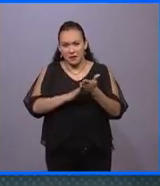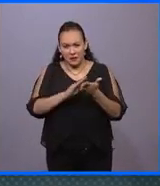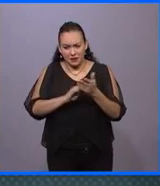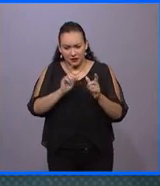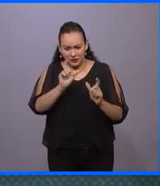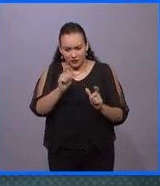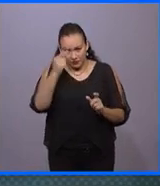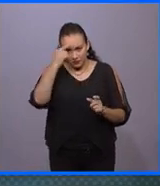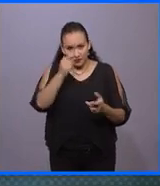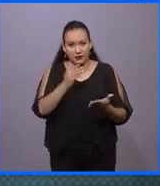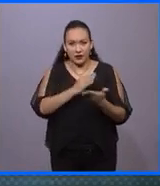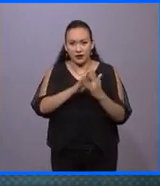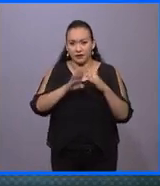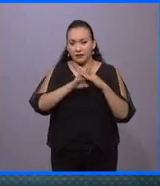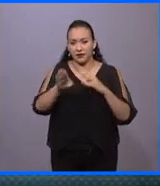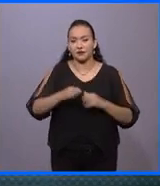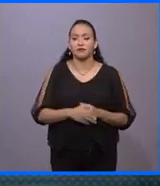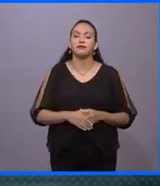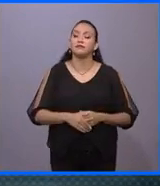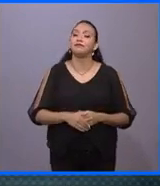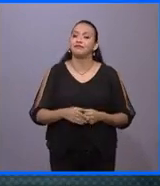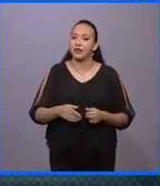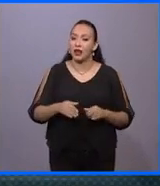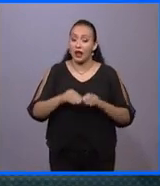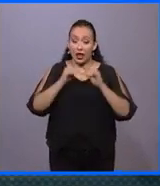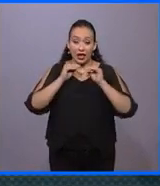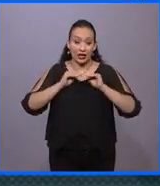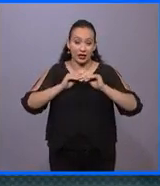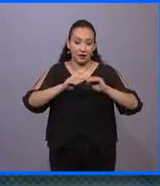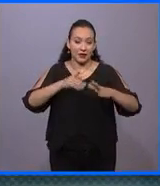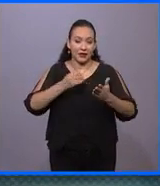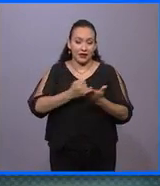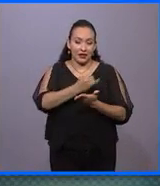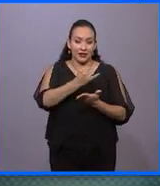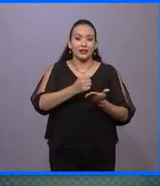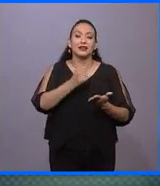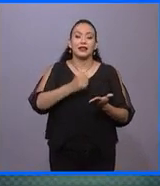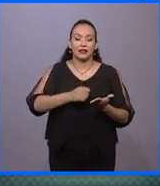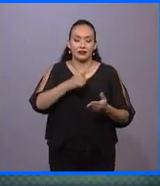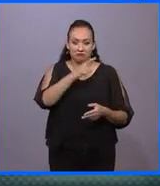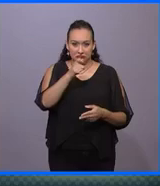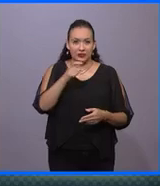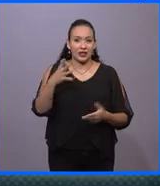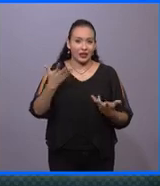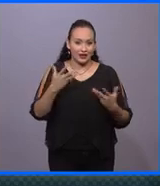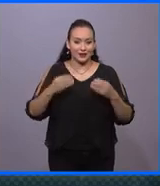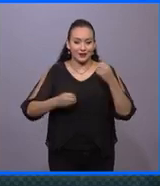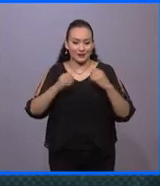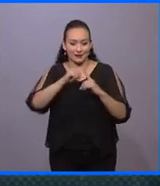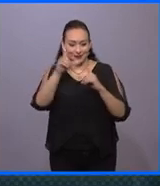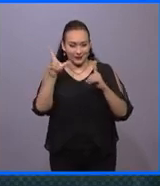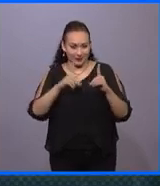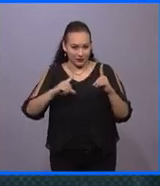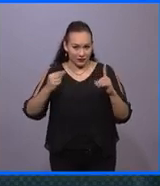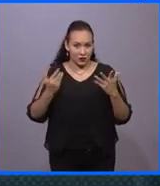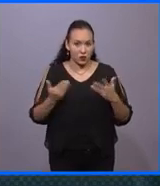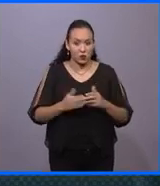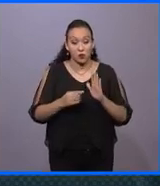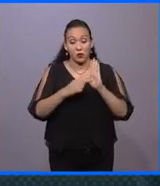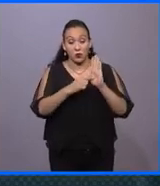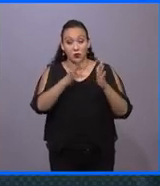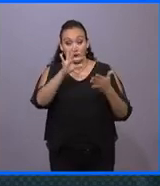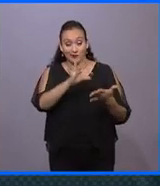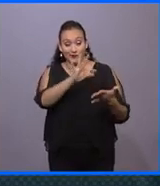la Suprema Corte. Como parte de la campaña 100 sentencias de la Corte que hacen justicia, el máximo tribunal destacó